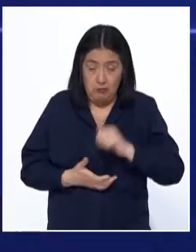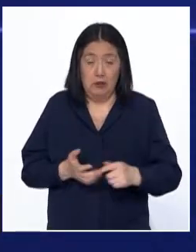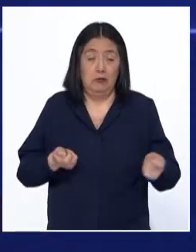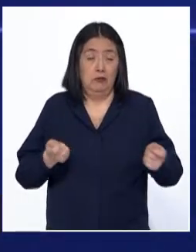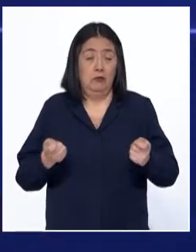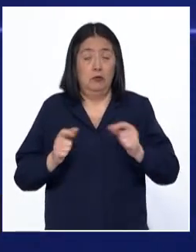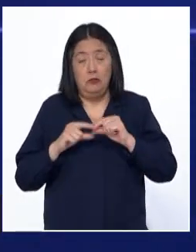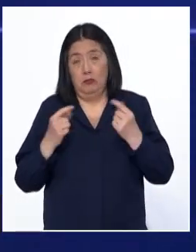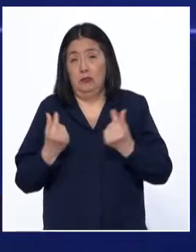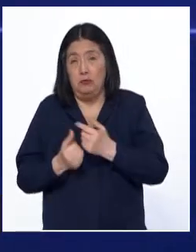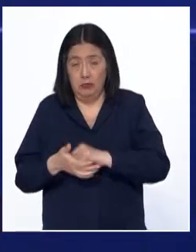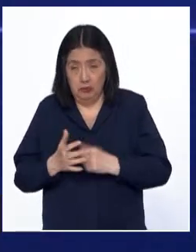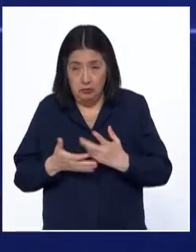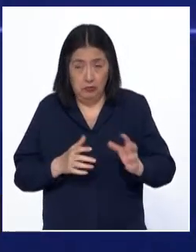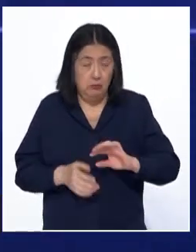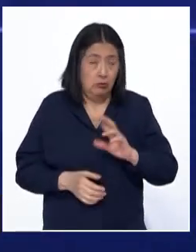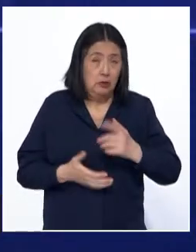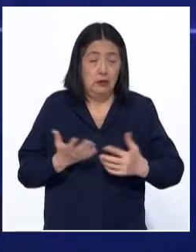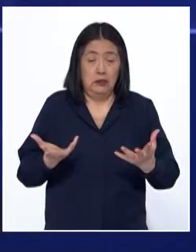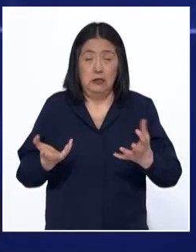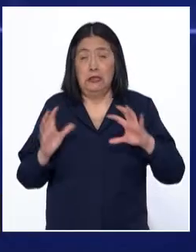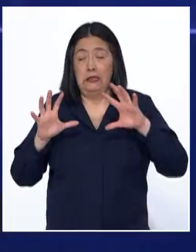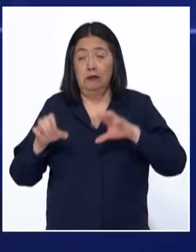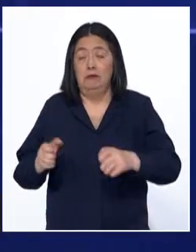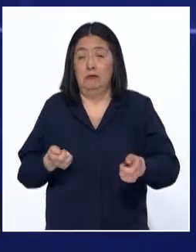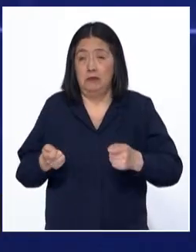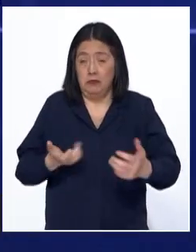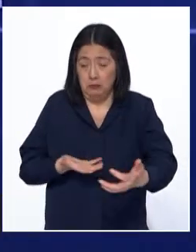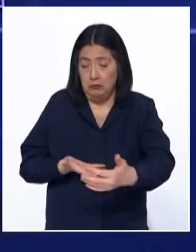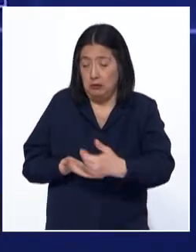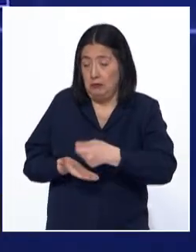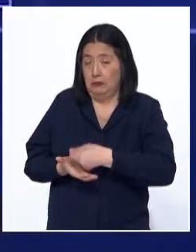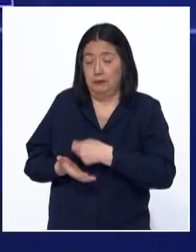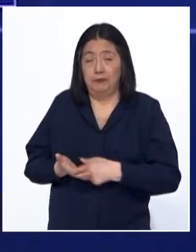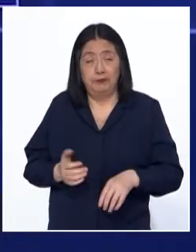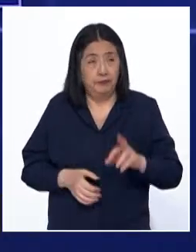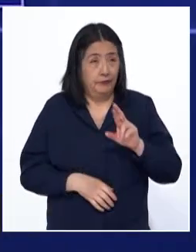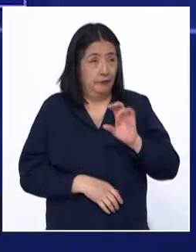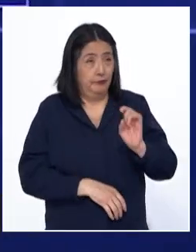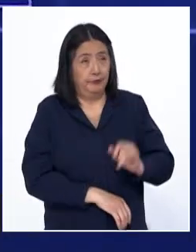una organización criminal que buscaría tomar el control del cobro de cupos en Rizo.